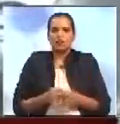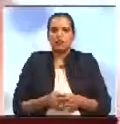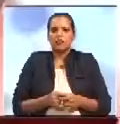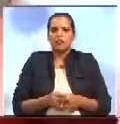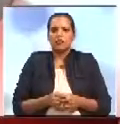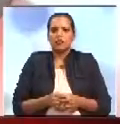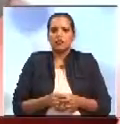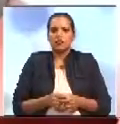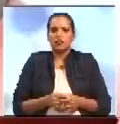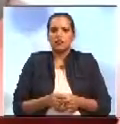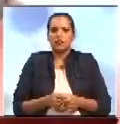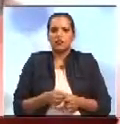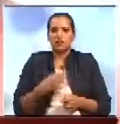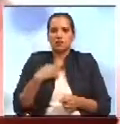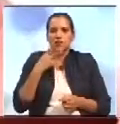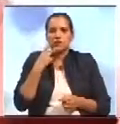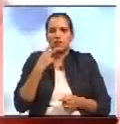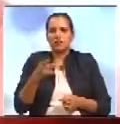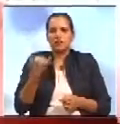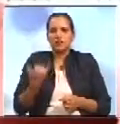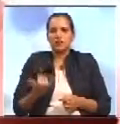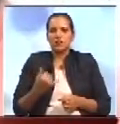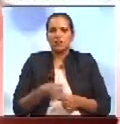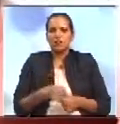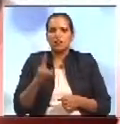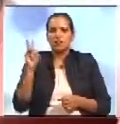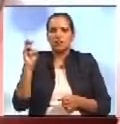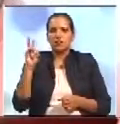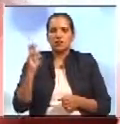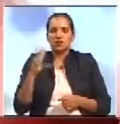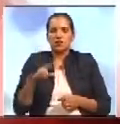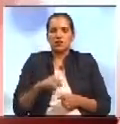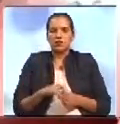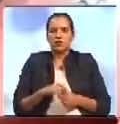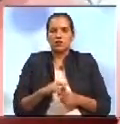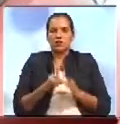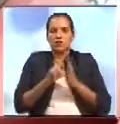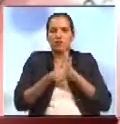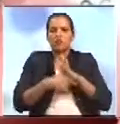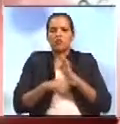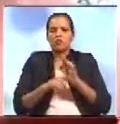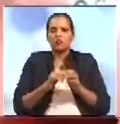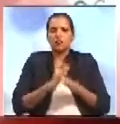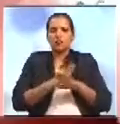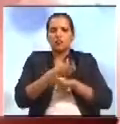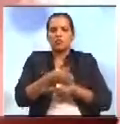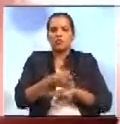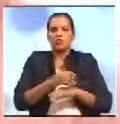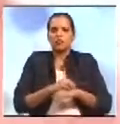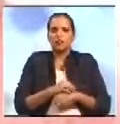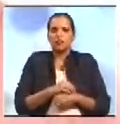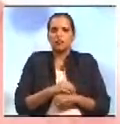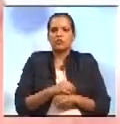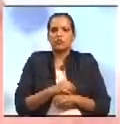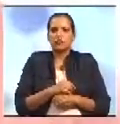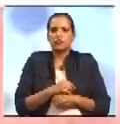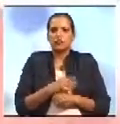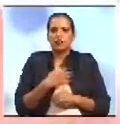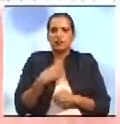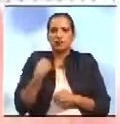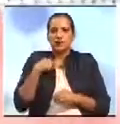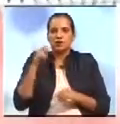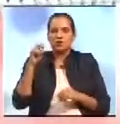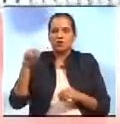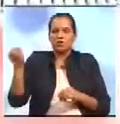judicial. La verdad, más o menos ahorita son ya las 12, casi. Va a ser la 1. La 1, más o menos 12, 12 y cuarto, 12 y media, por ahí. ¿Él venía de norte a